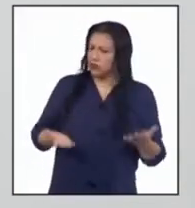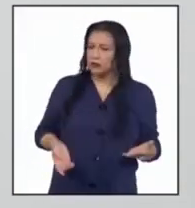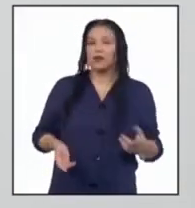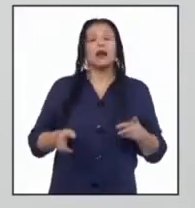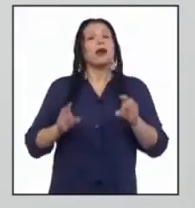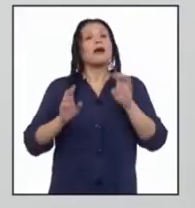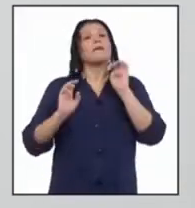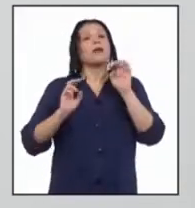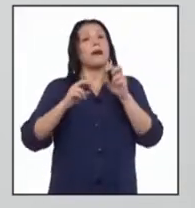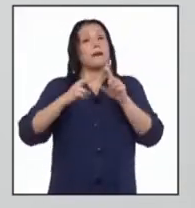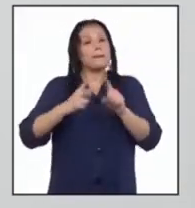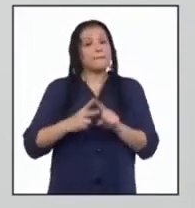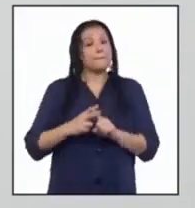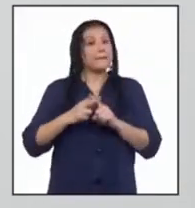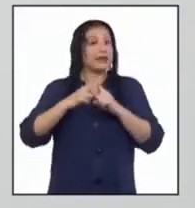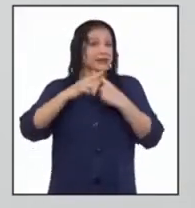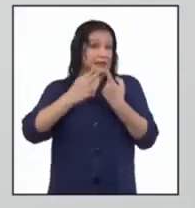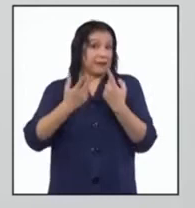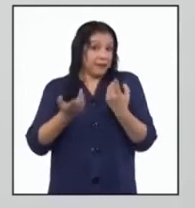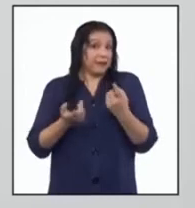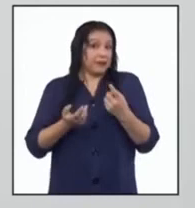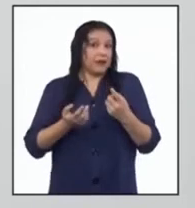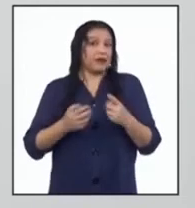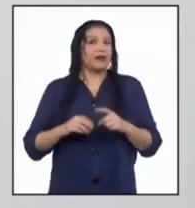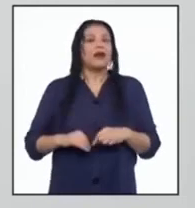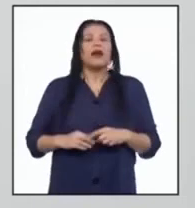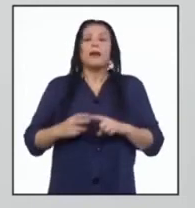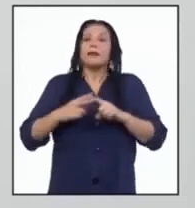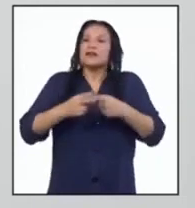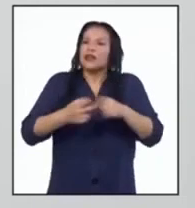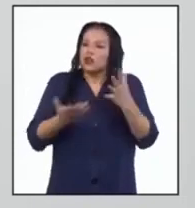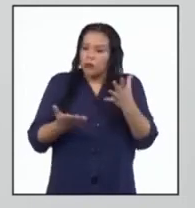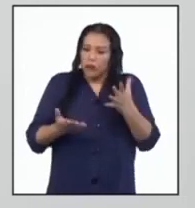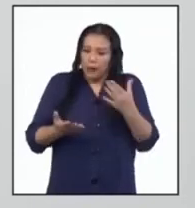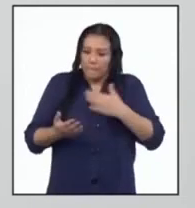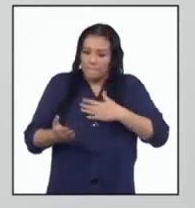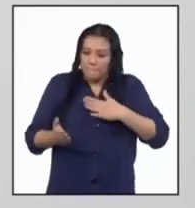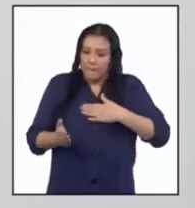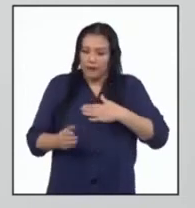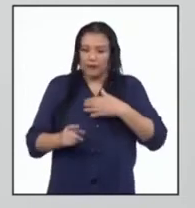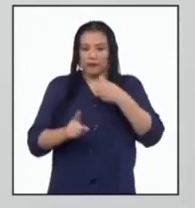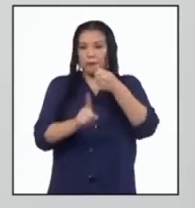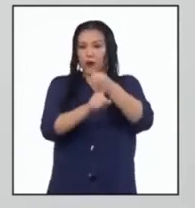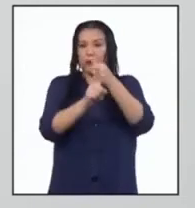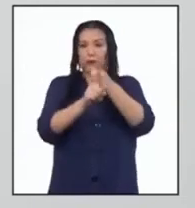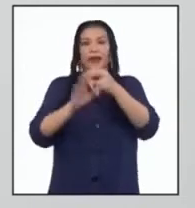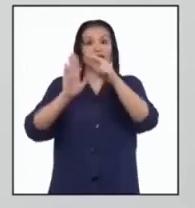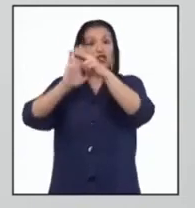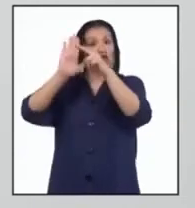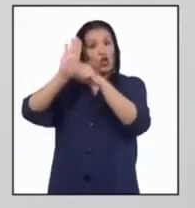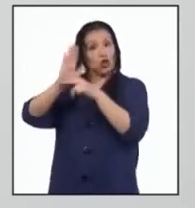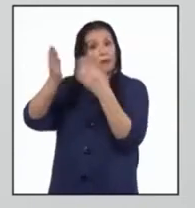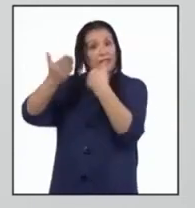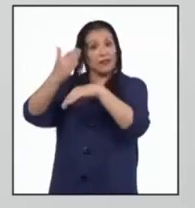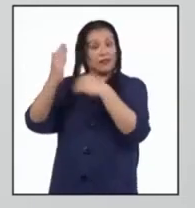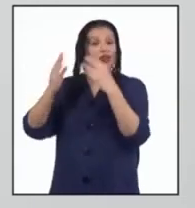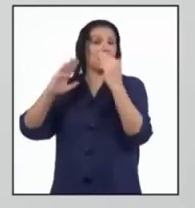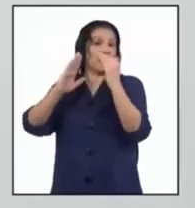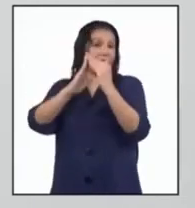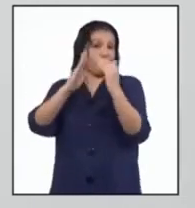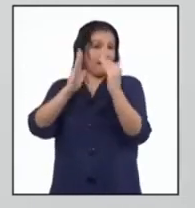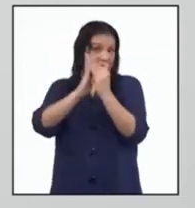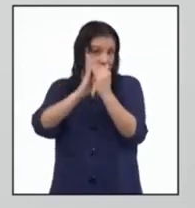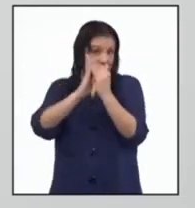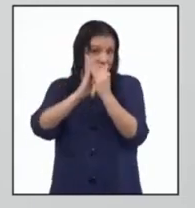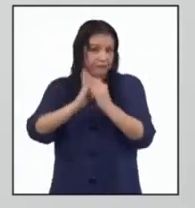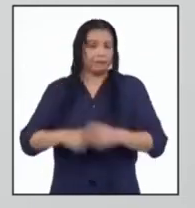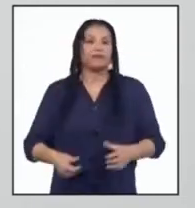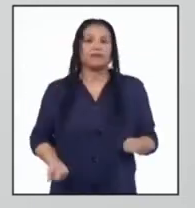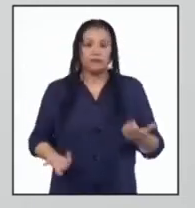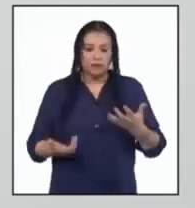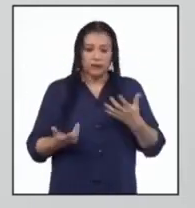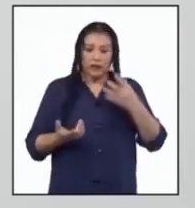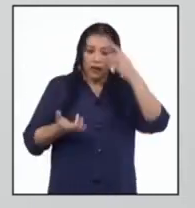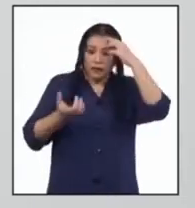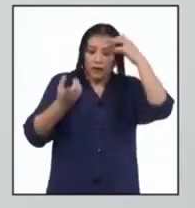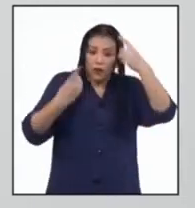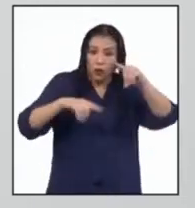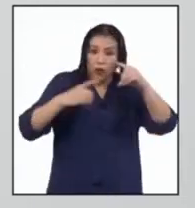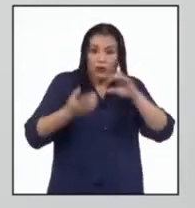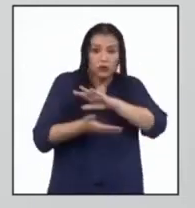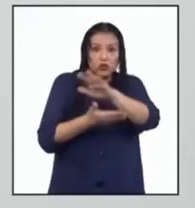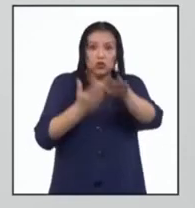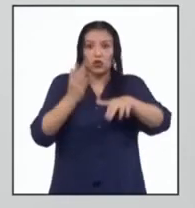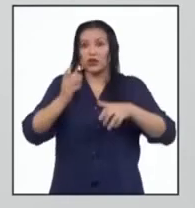por construir nuestras normas de convivencia. En casa, a partir de consenso entre todos los